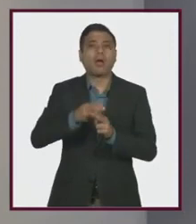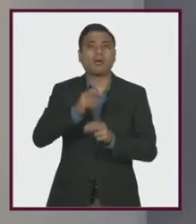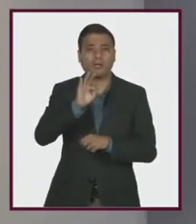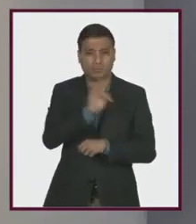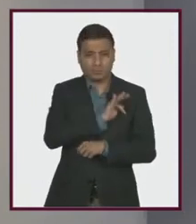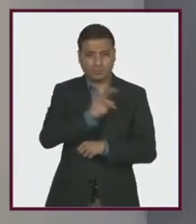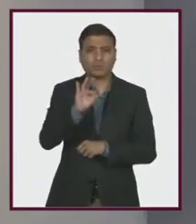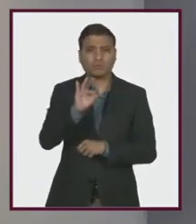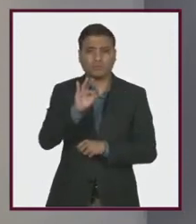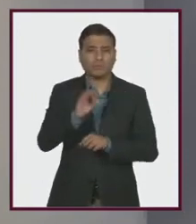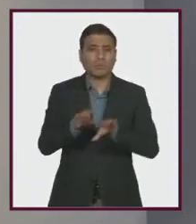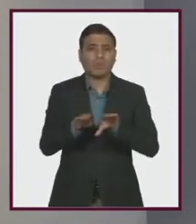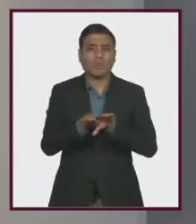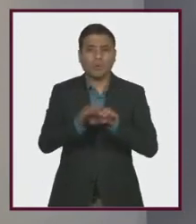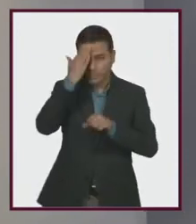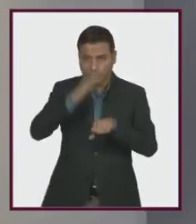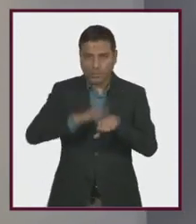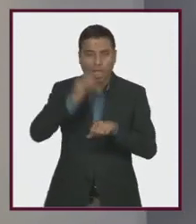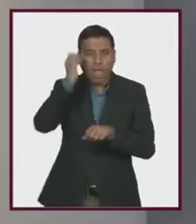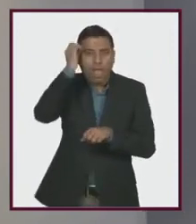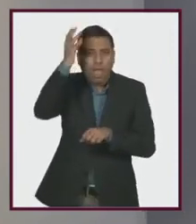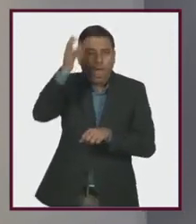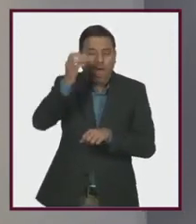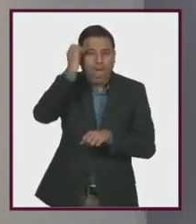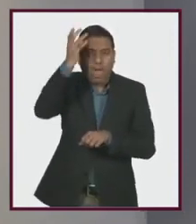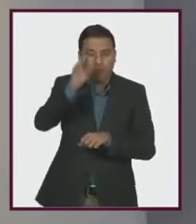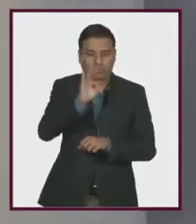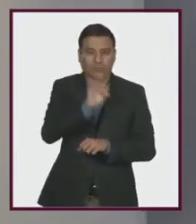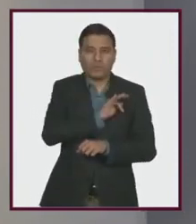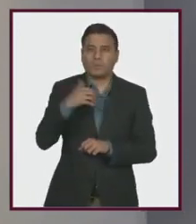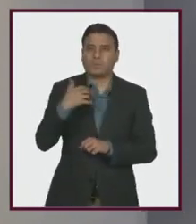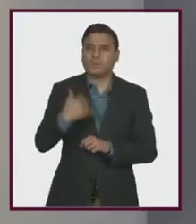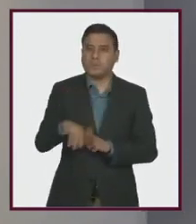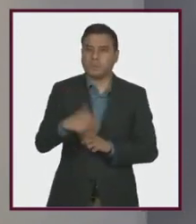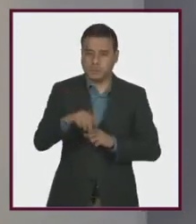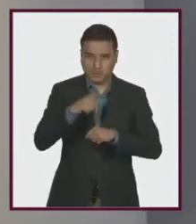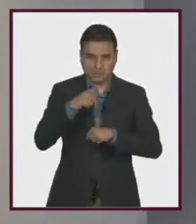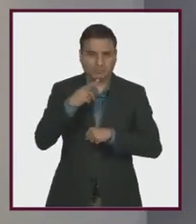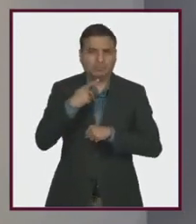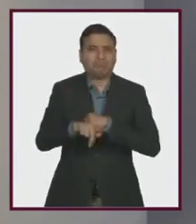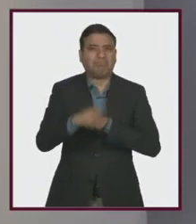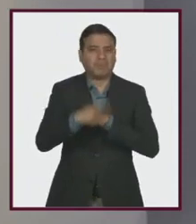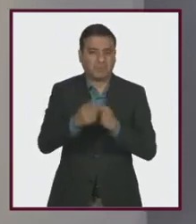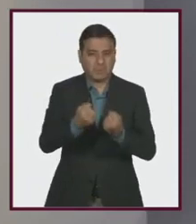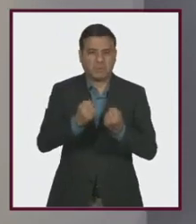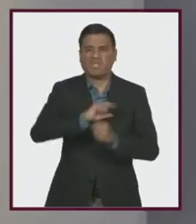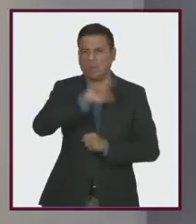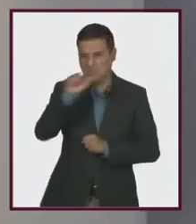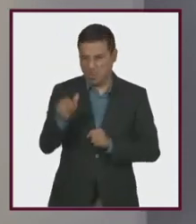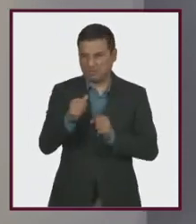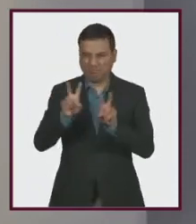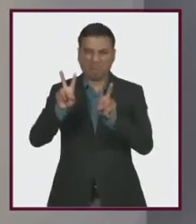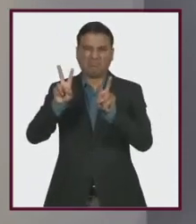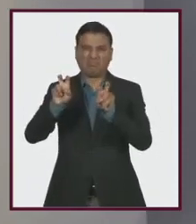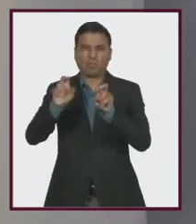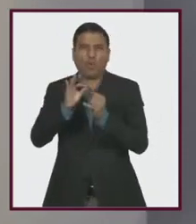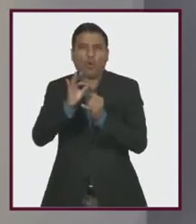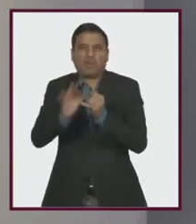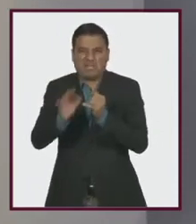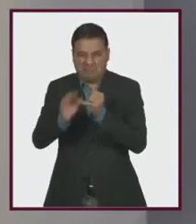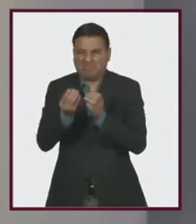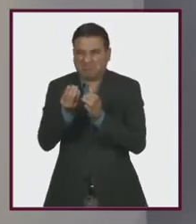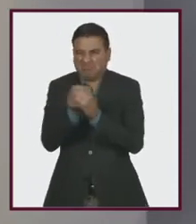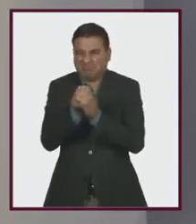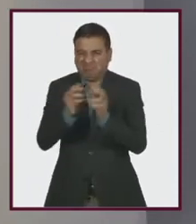plazo que afectan la memoria. Entonces, sí tiene efectos importantes. Lo van a ver en su momento, es una de las últimas sesiones, pero se hablará